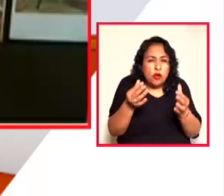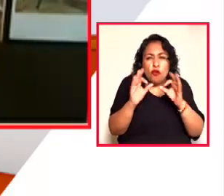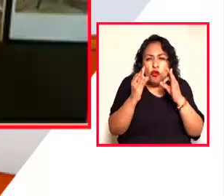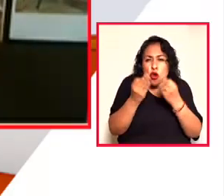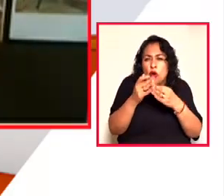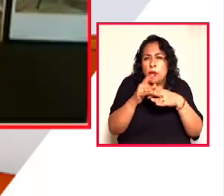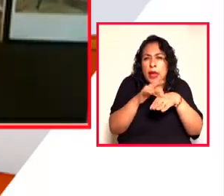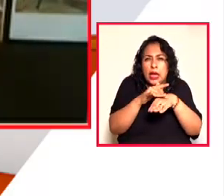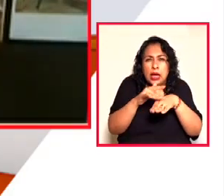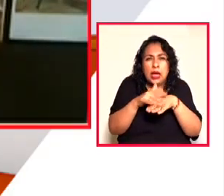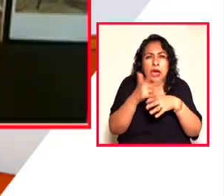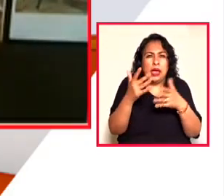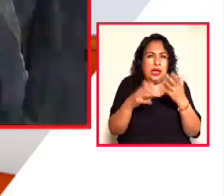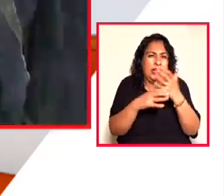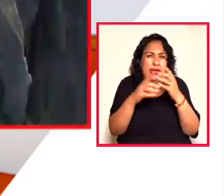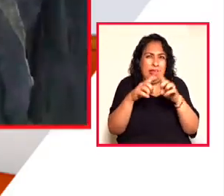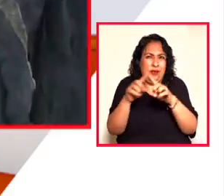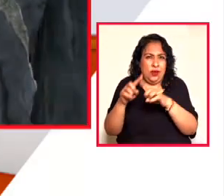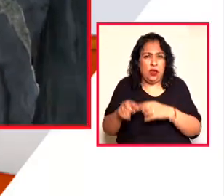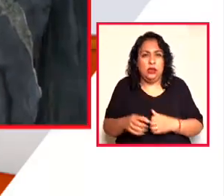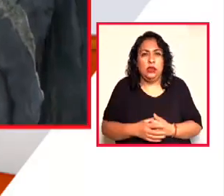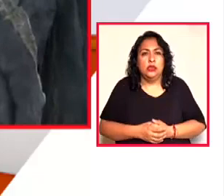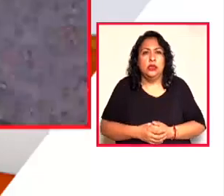esos edificios.